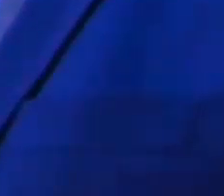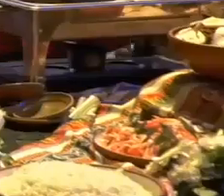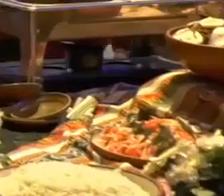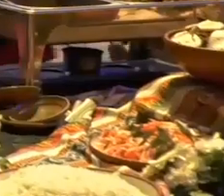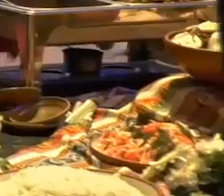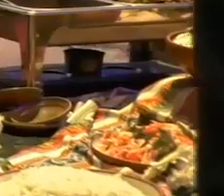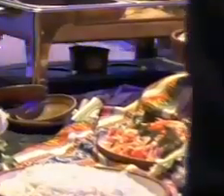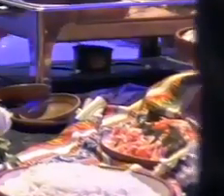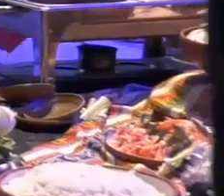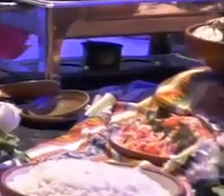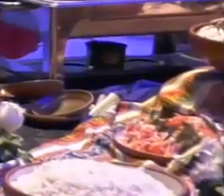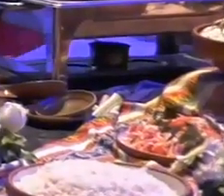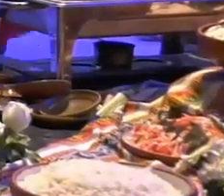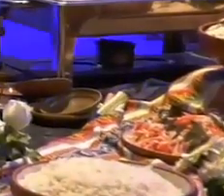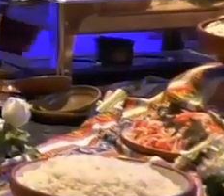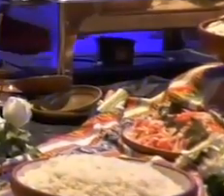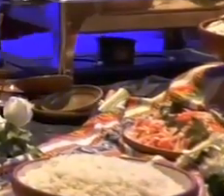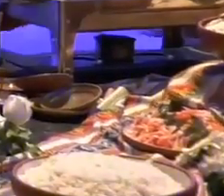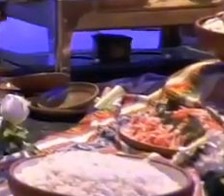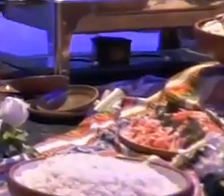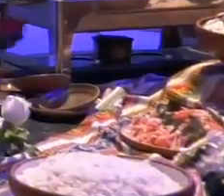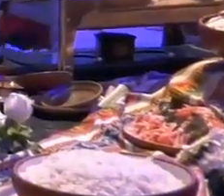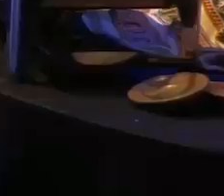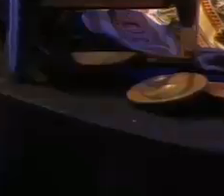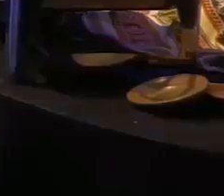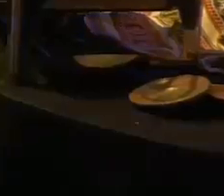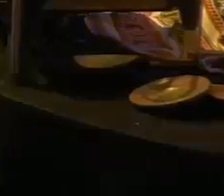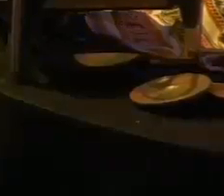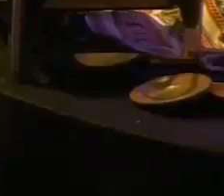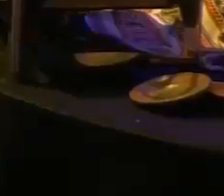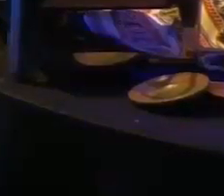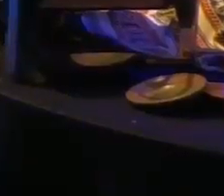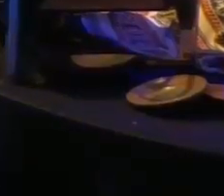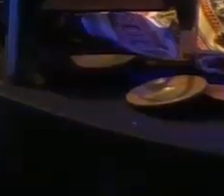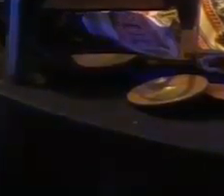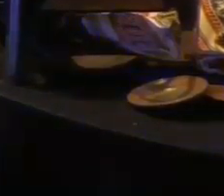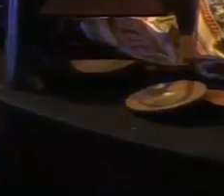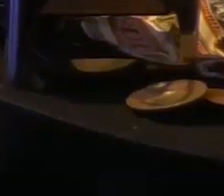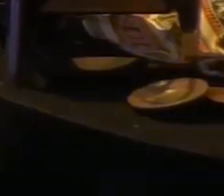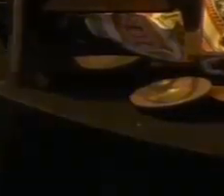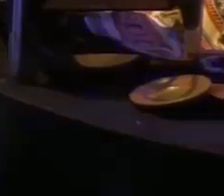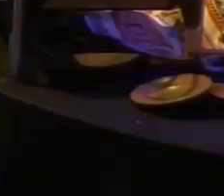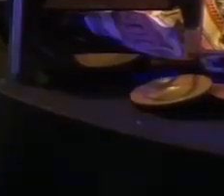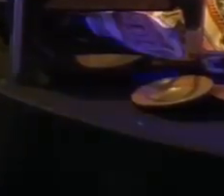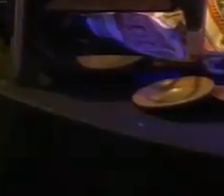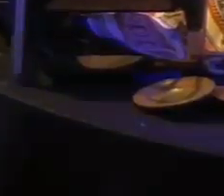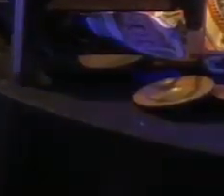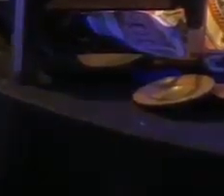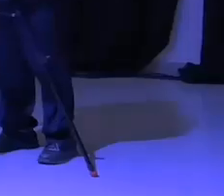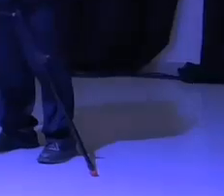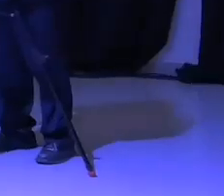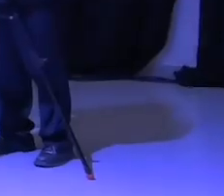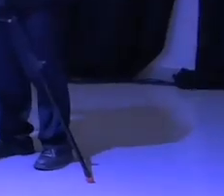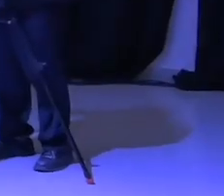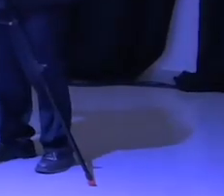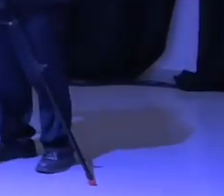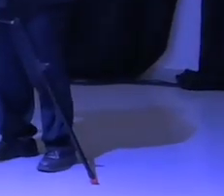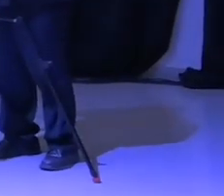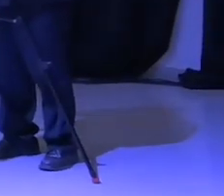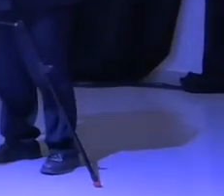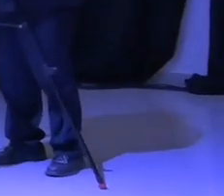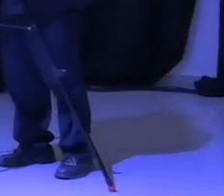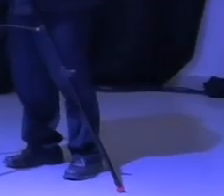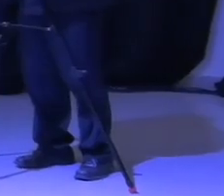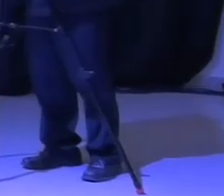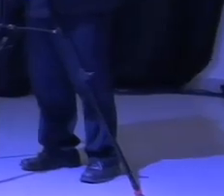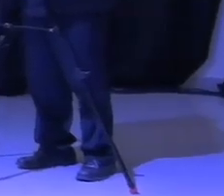brindar hospitalidad, respeto, actitud más positiva a cada uno de los visitantes para que después, cuando